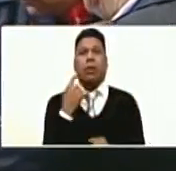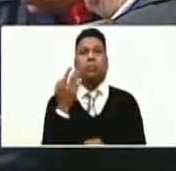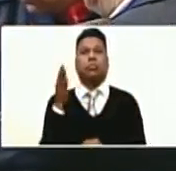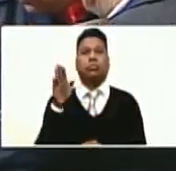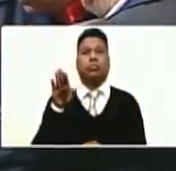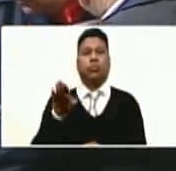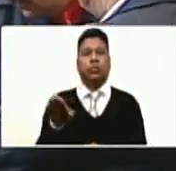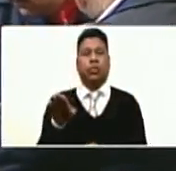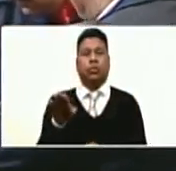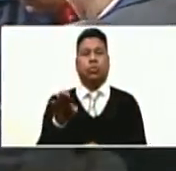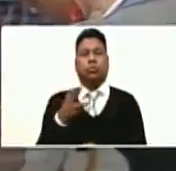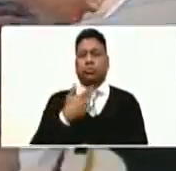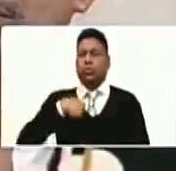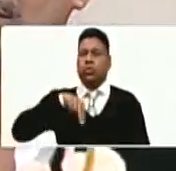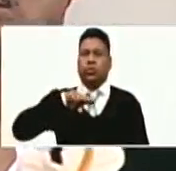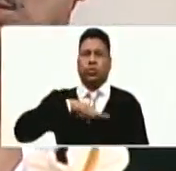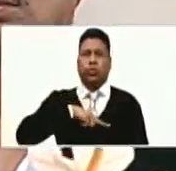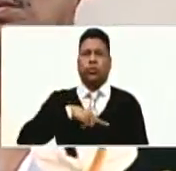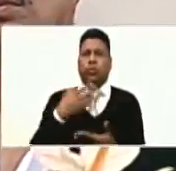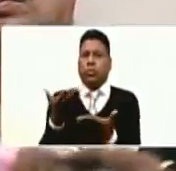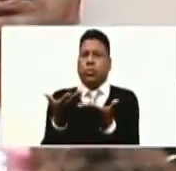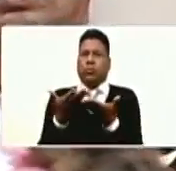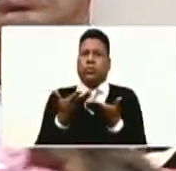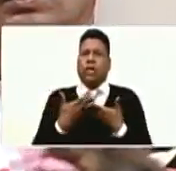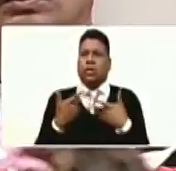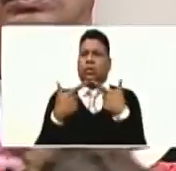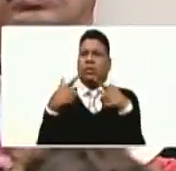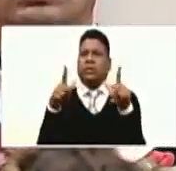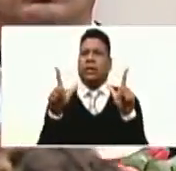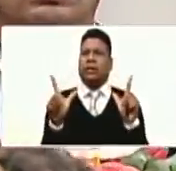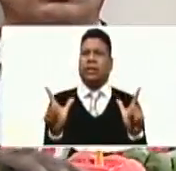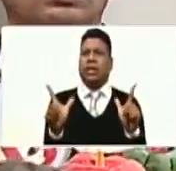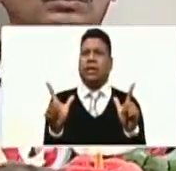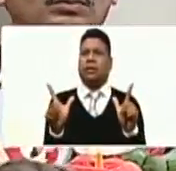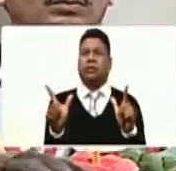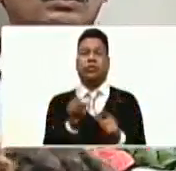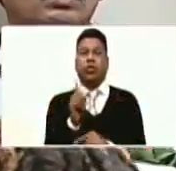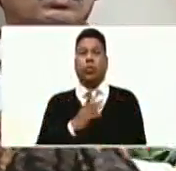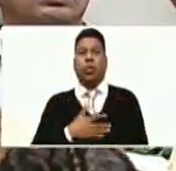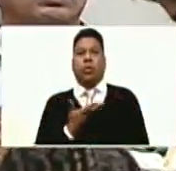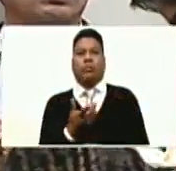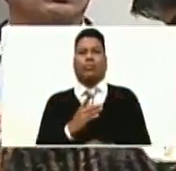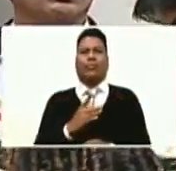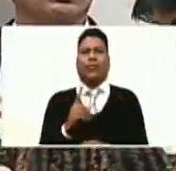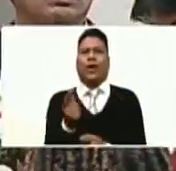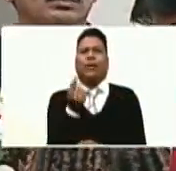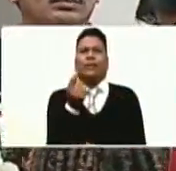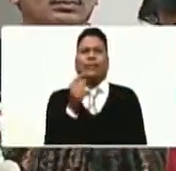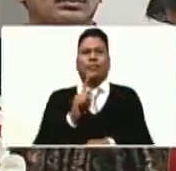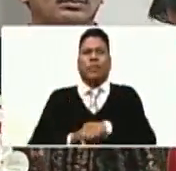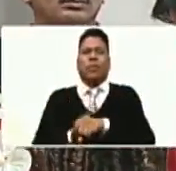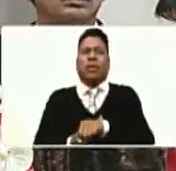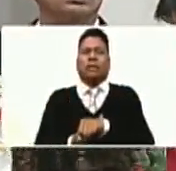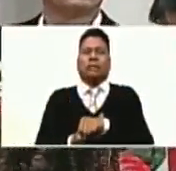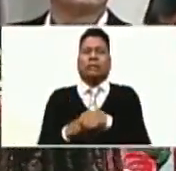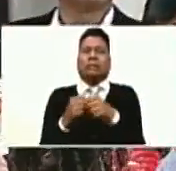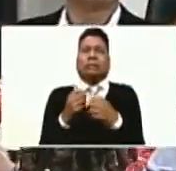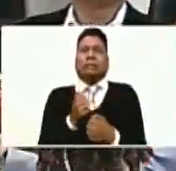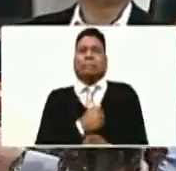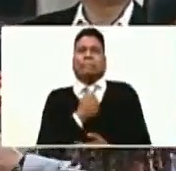Comandante Chávez murió por darnos libertad y no podemos en ningún momento bajar la guardia, defender la revolución